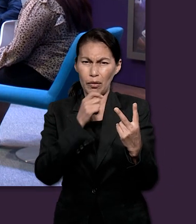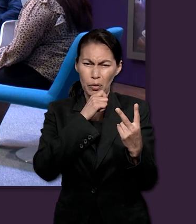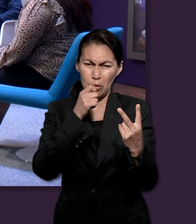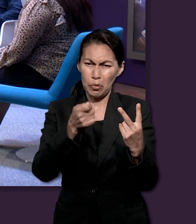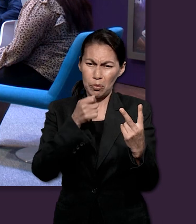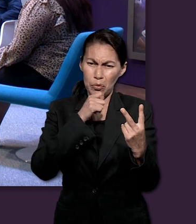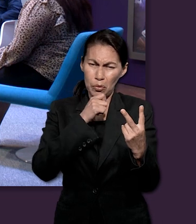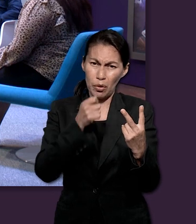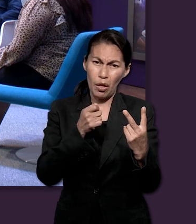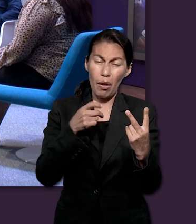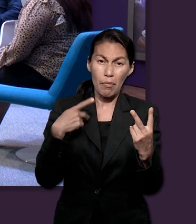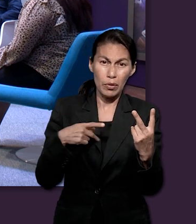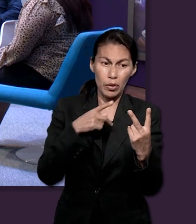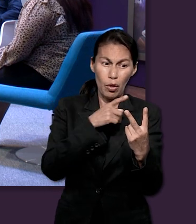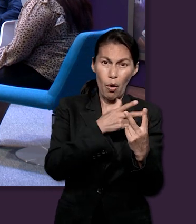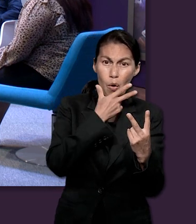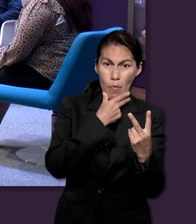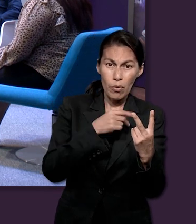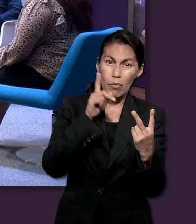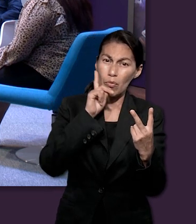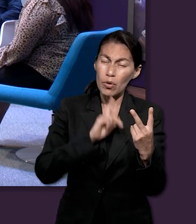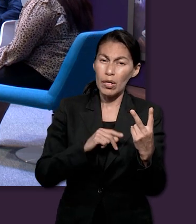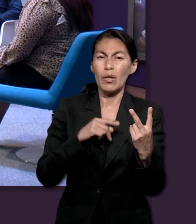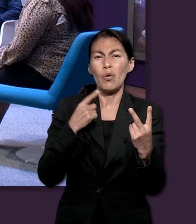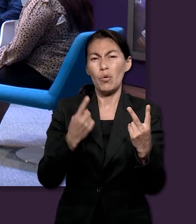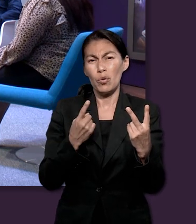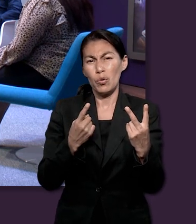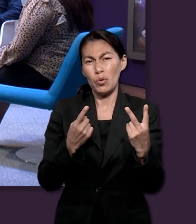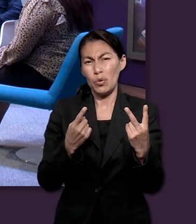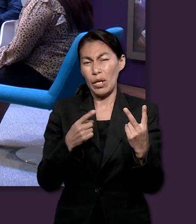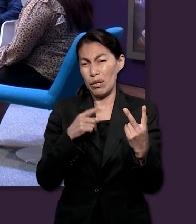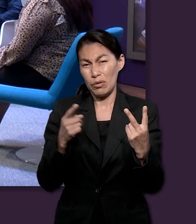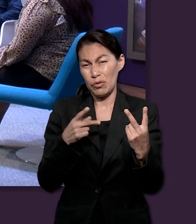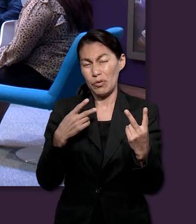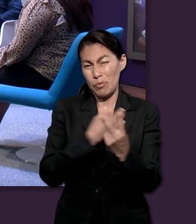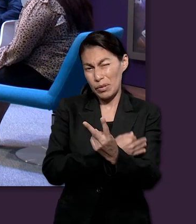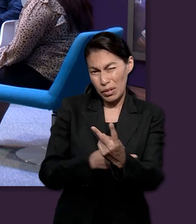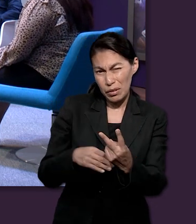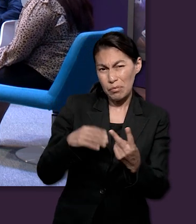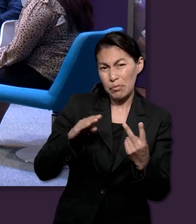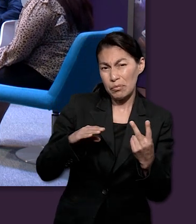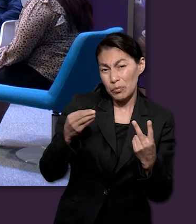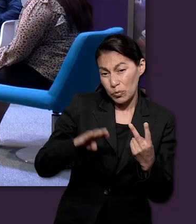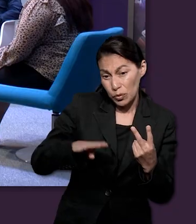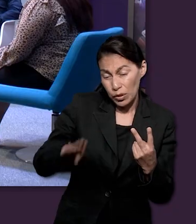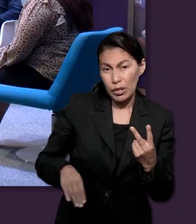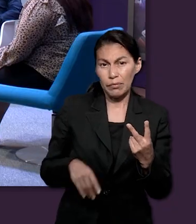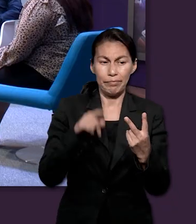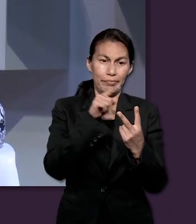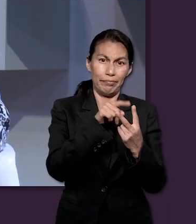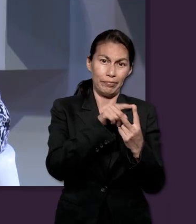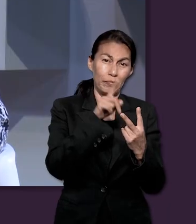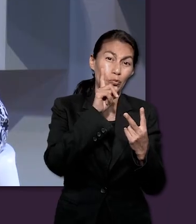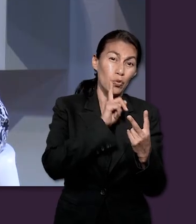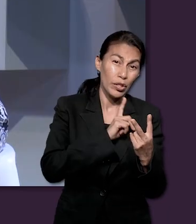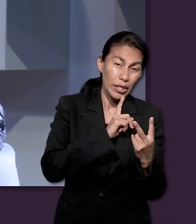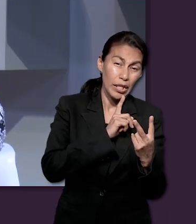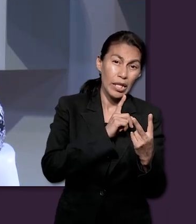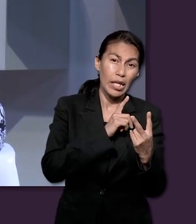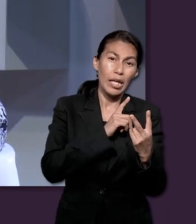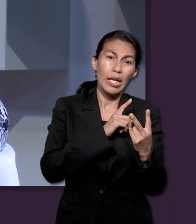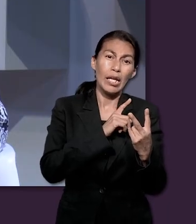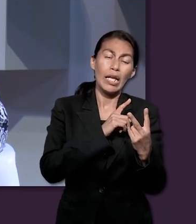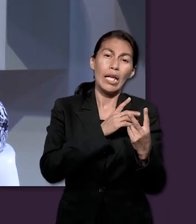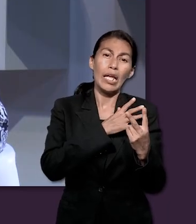un hombre y una mujer. Los dos tuvieron la pérdida de dos hijos, ambos fallecieron. En el primer caso, era una mujer, su